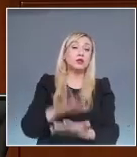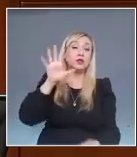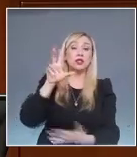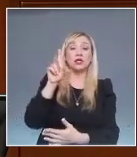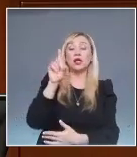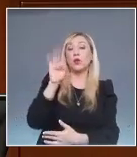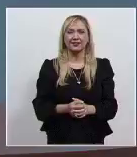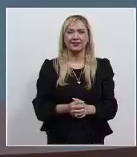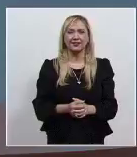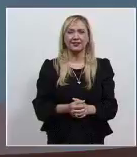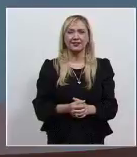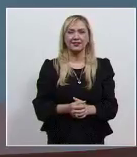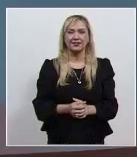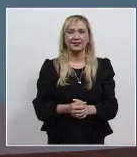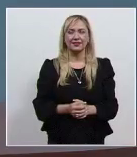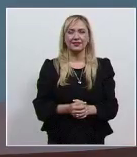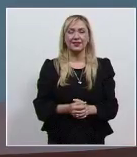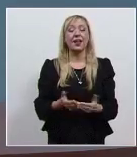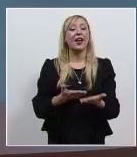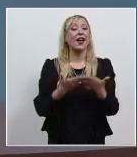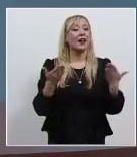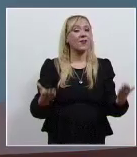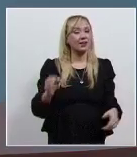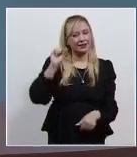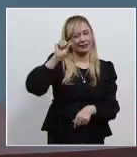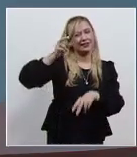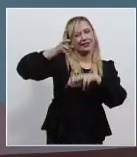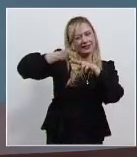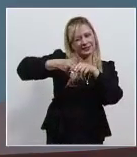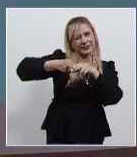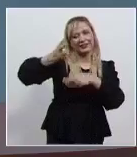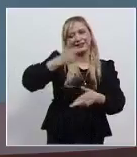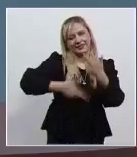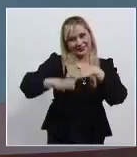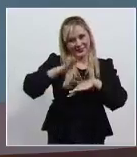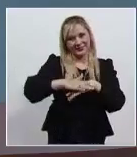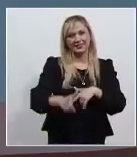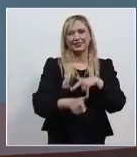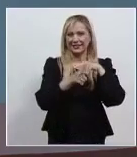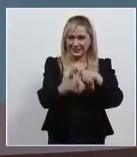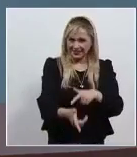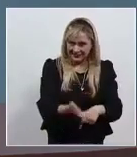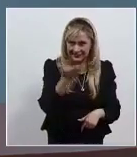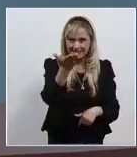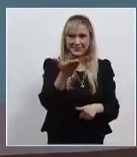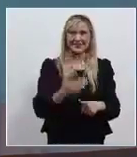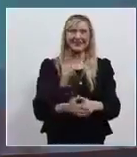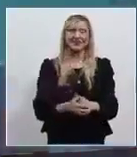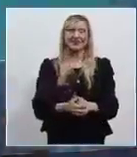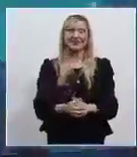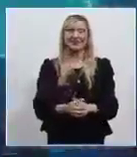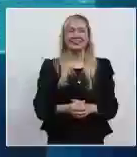en labores de cuidado. Vámonos rápidamente a unos mensajes y regresamos con más información.